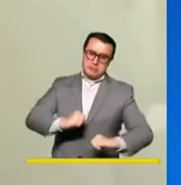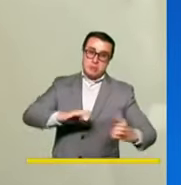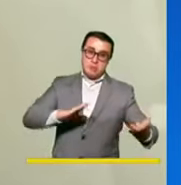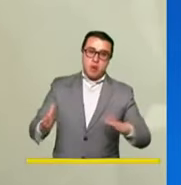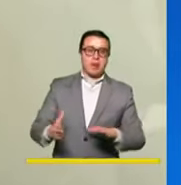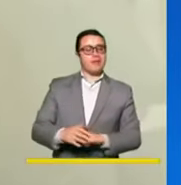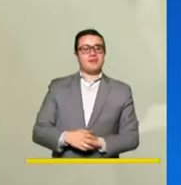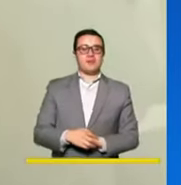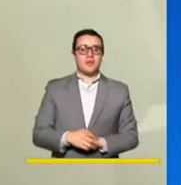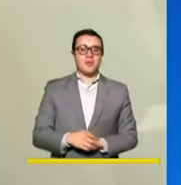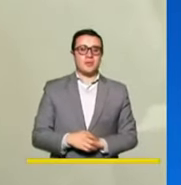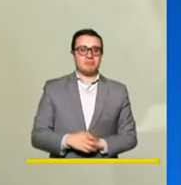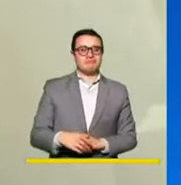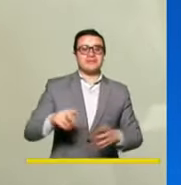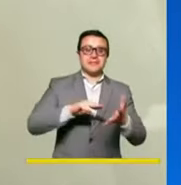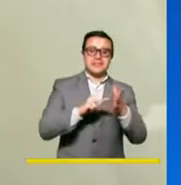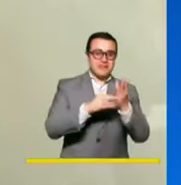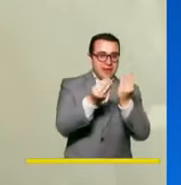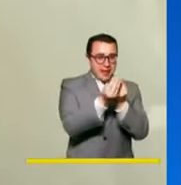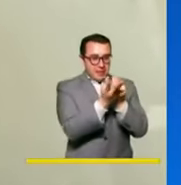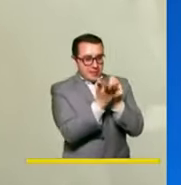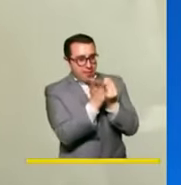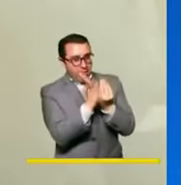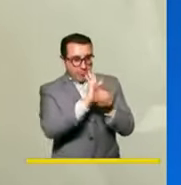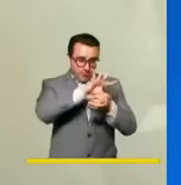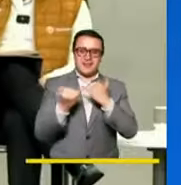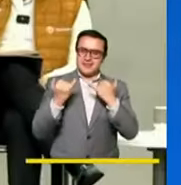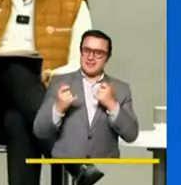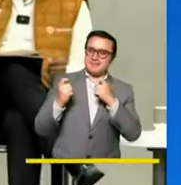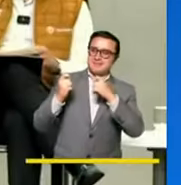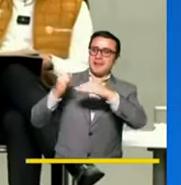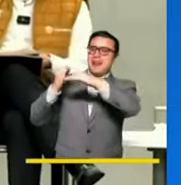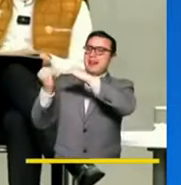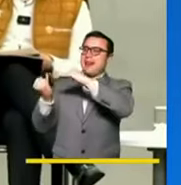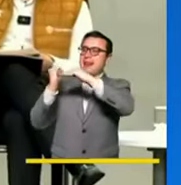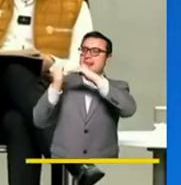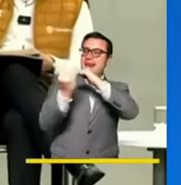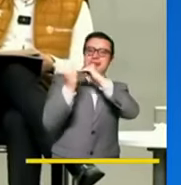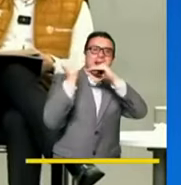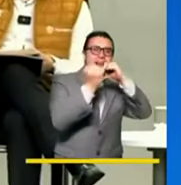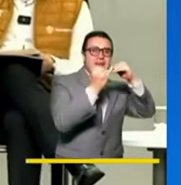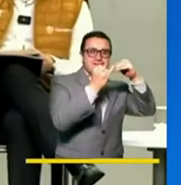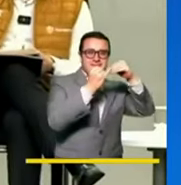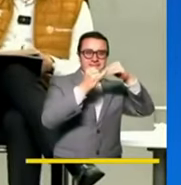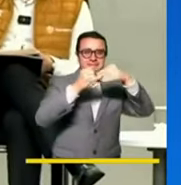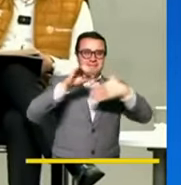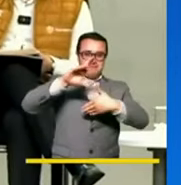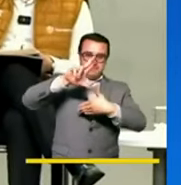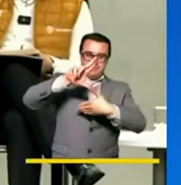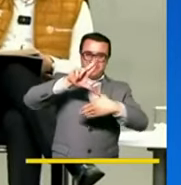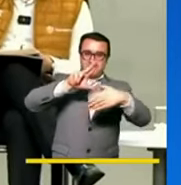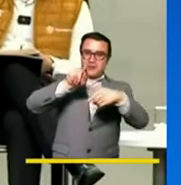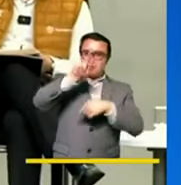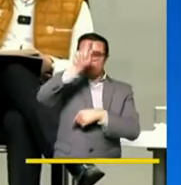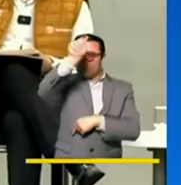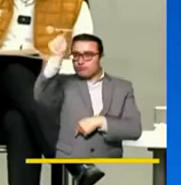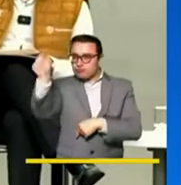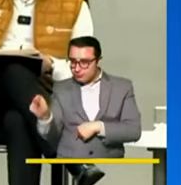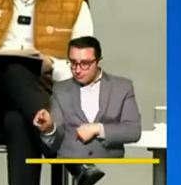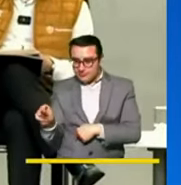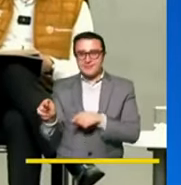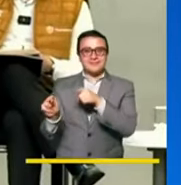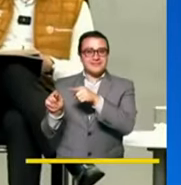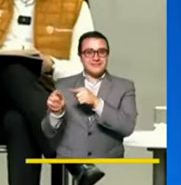ese frase antes él dice lo que está and es el gobierno Y a eso me voy a